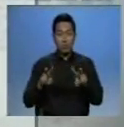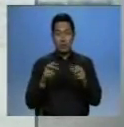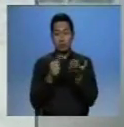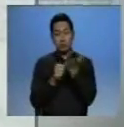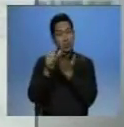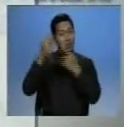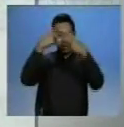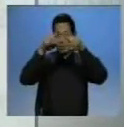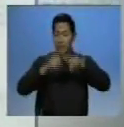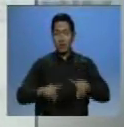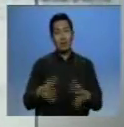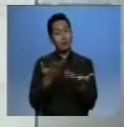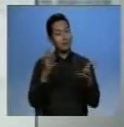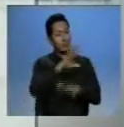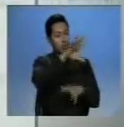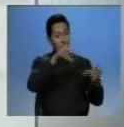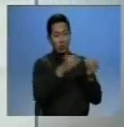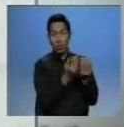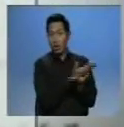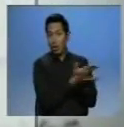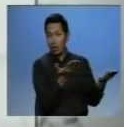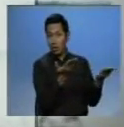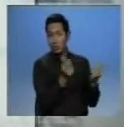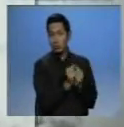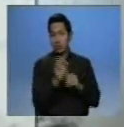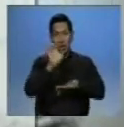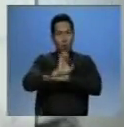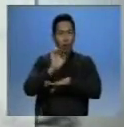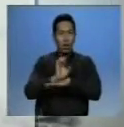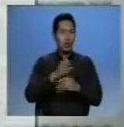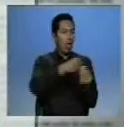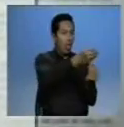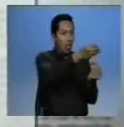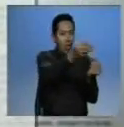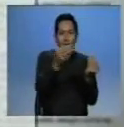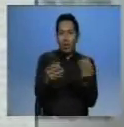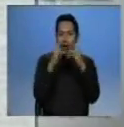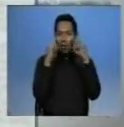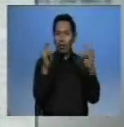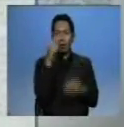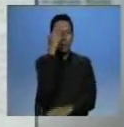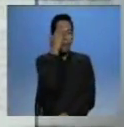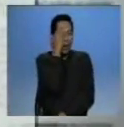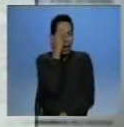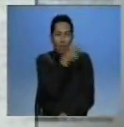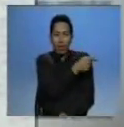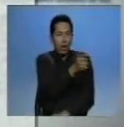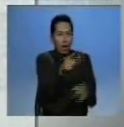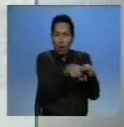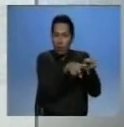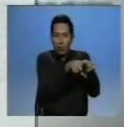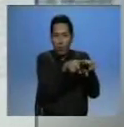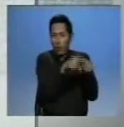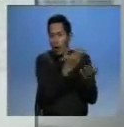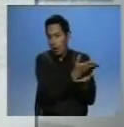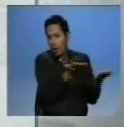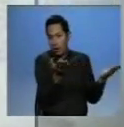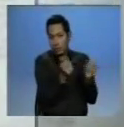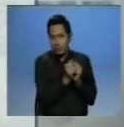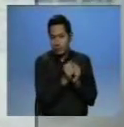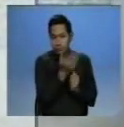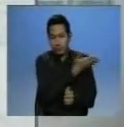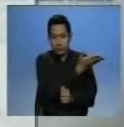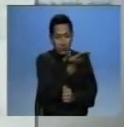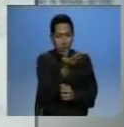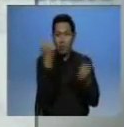En definitiva, el reparto de la patria cual botín entre piratas. Así se generaba un statu quo que complacía a todos